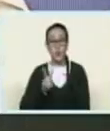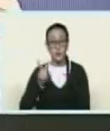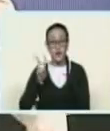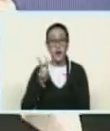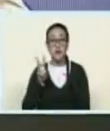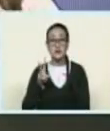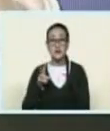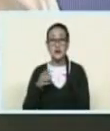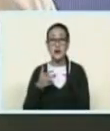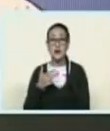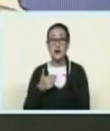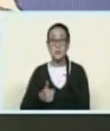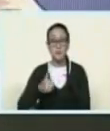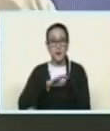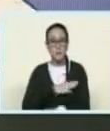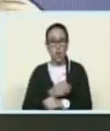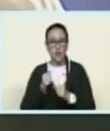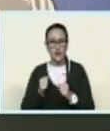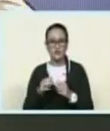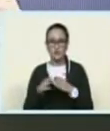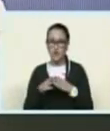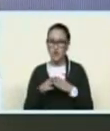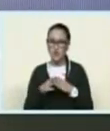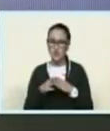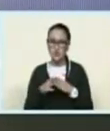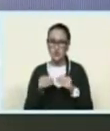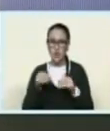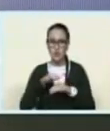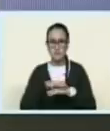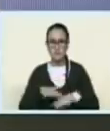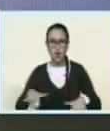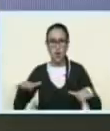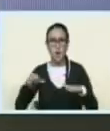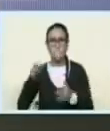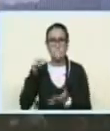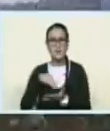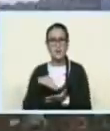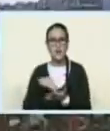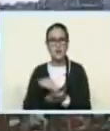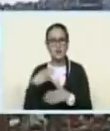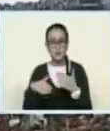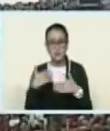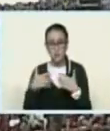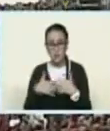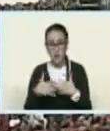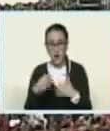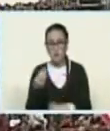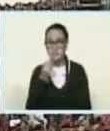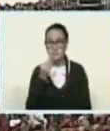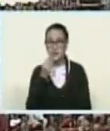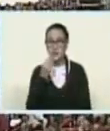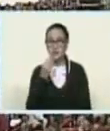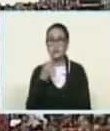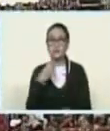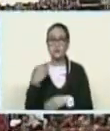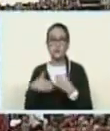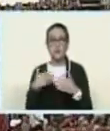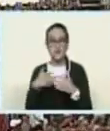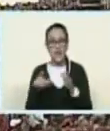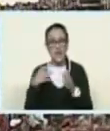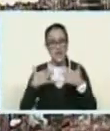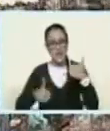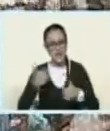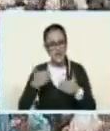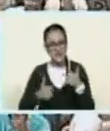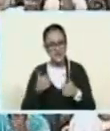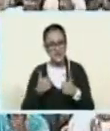del Tuy sea el más poderoso de todos los ejes del estado Miranda, para producir alimentos, para producir